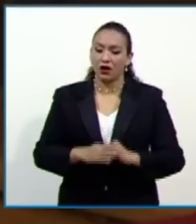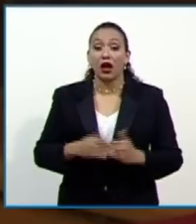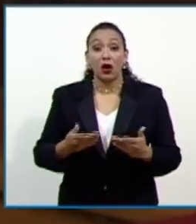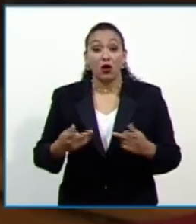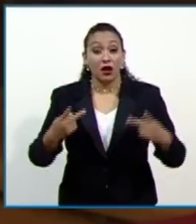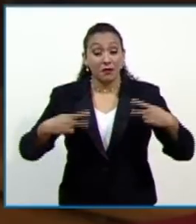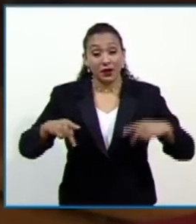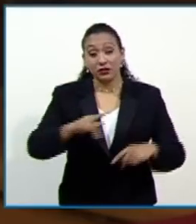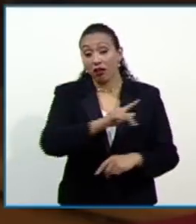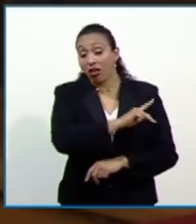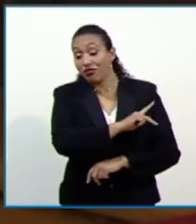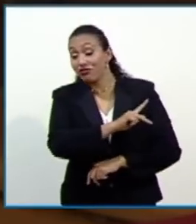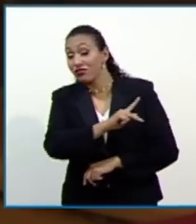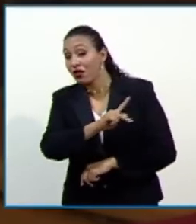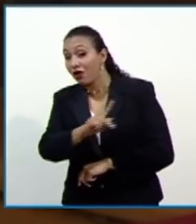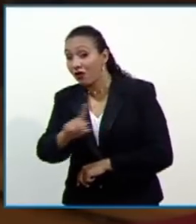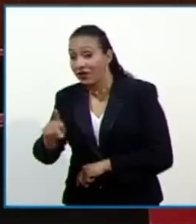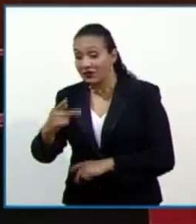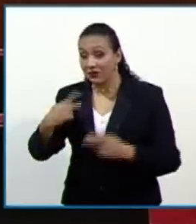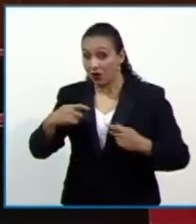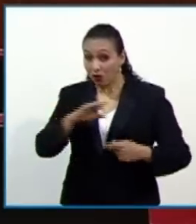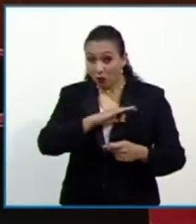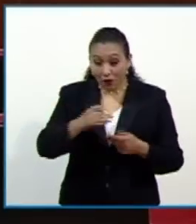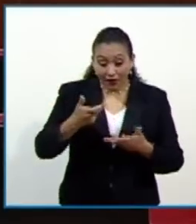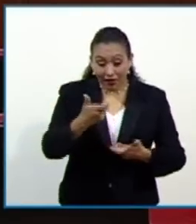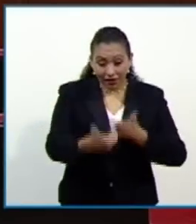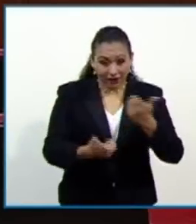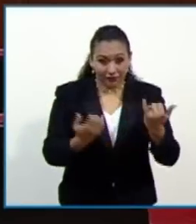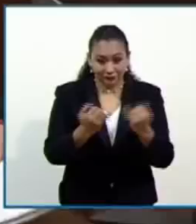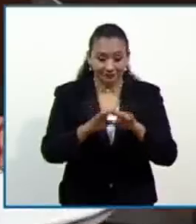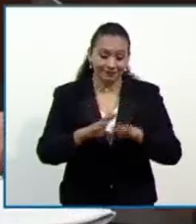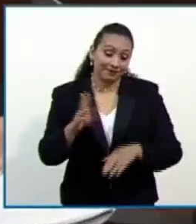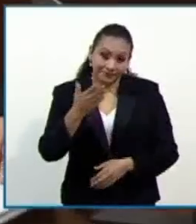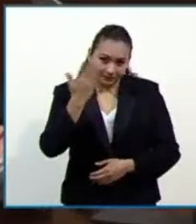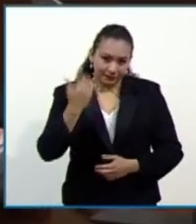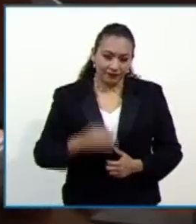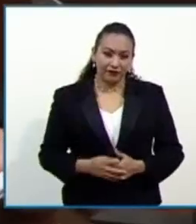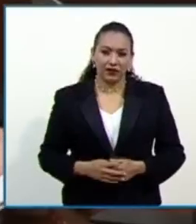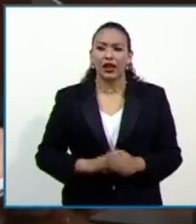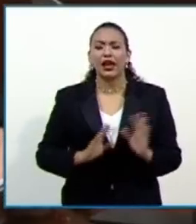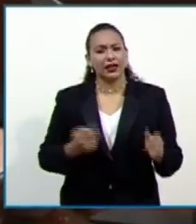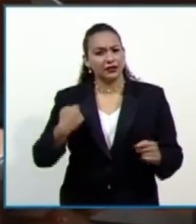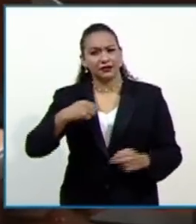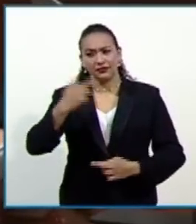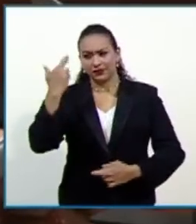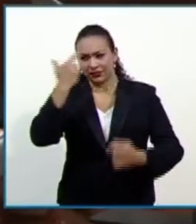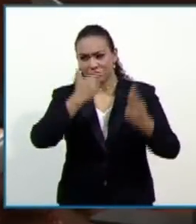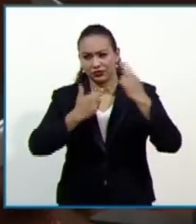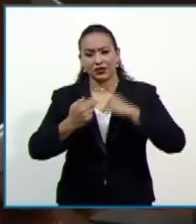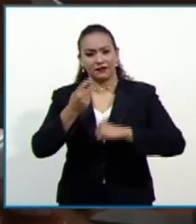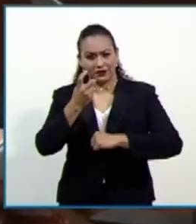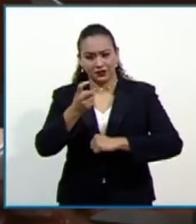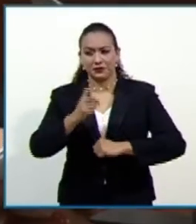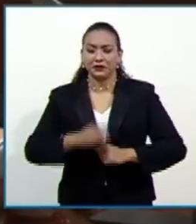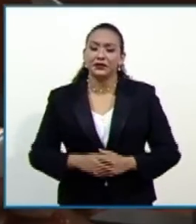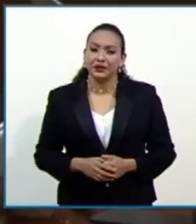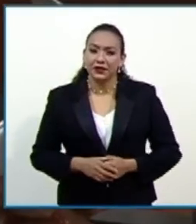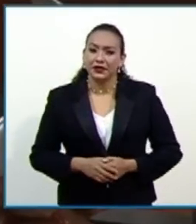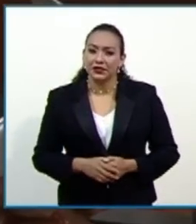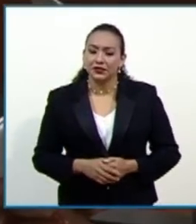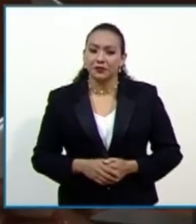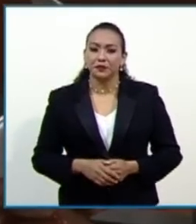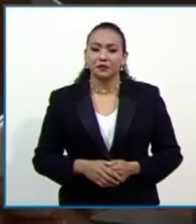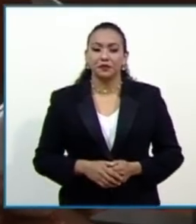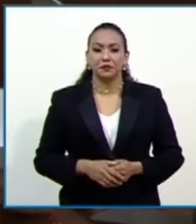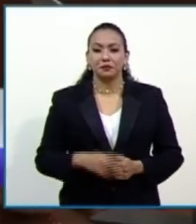candidatos tengan la misma capacidad adquisitiva. He revisado los precedentes sobre este tipo